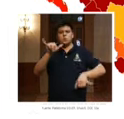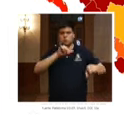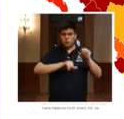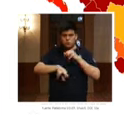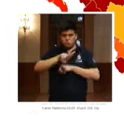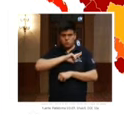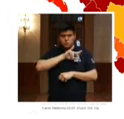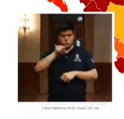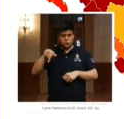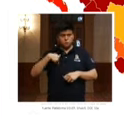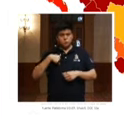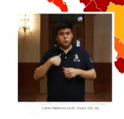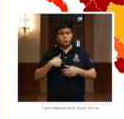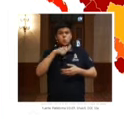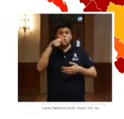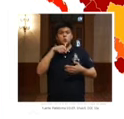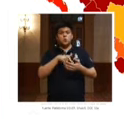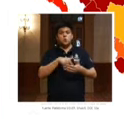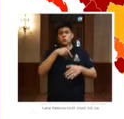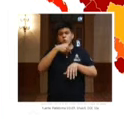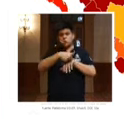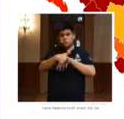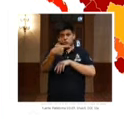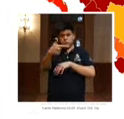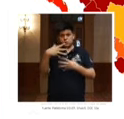lugar número 7 con